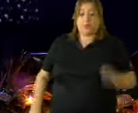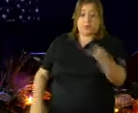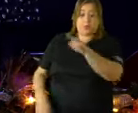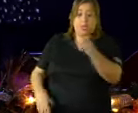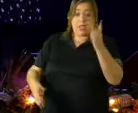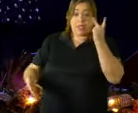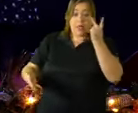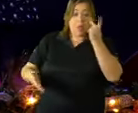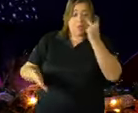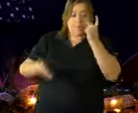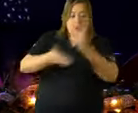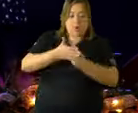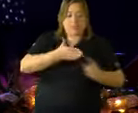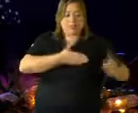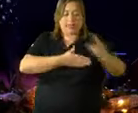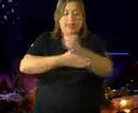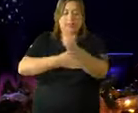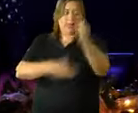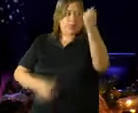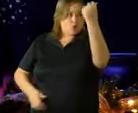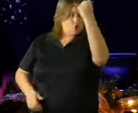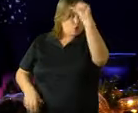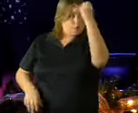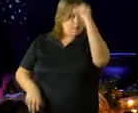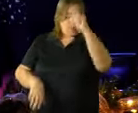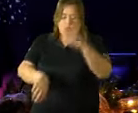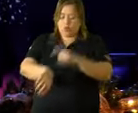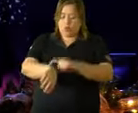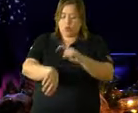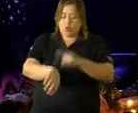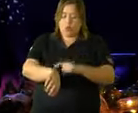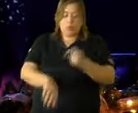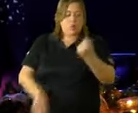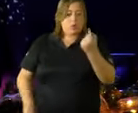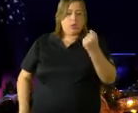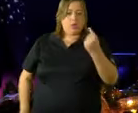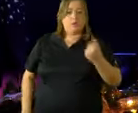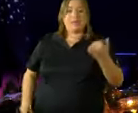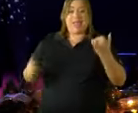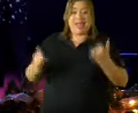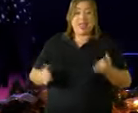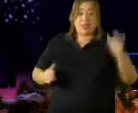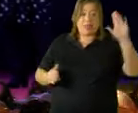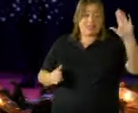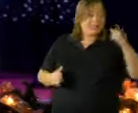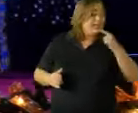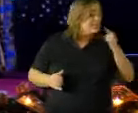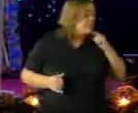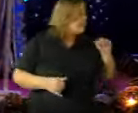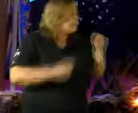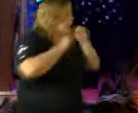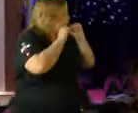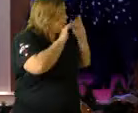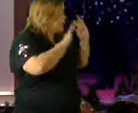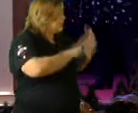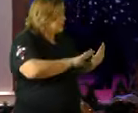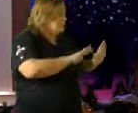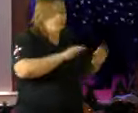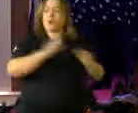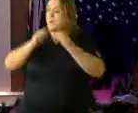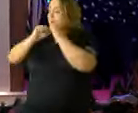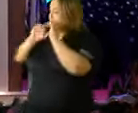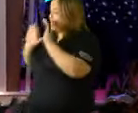Y es que siento gozo, de verdad. Hermano, créame. Levante su manita, bendiga el que está a su derecha y su izquierda. Declare salud,